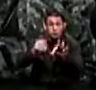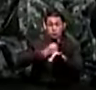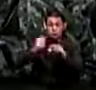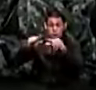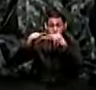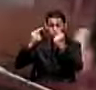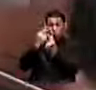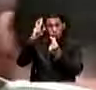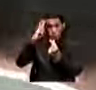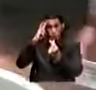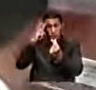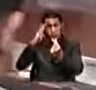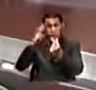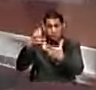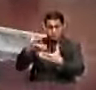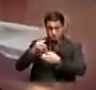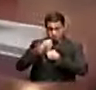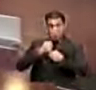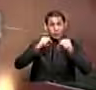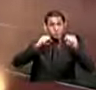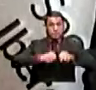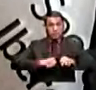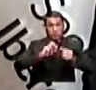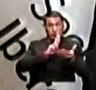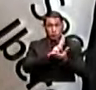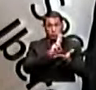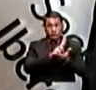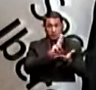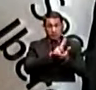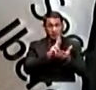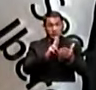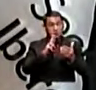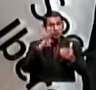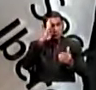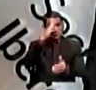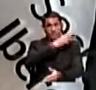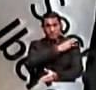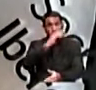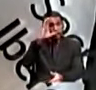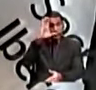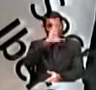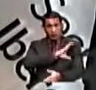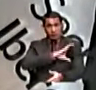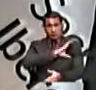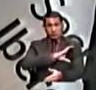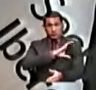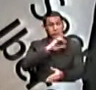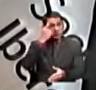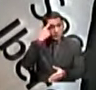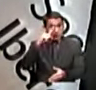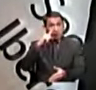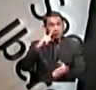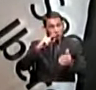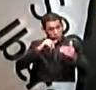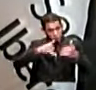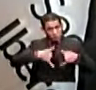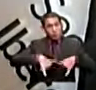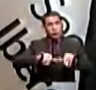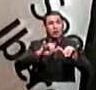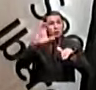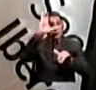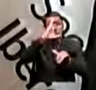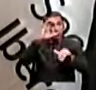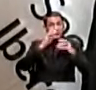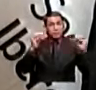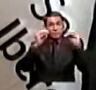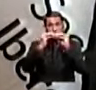antidelincuenciales, ya que hay grandes necesidades en ambas instituciones. Además, remarcó el jefe de Estado, se busca la